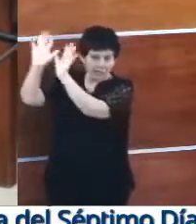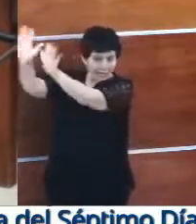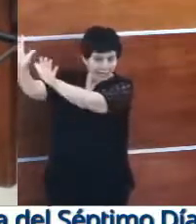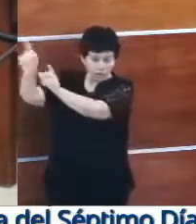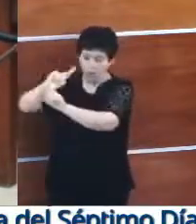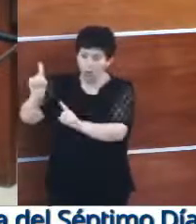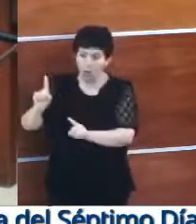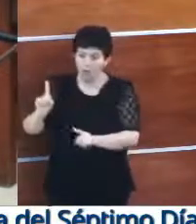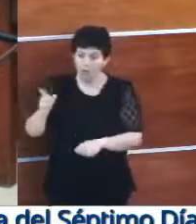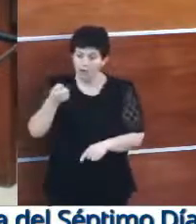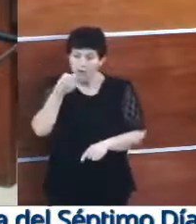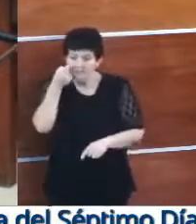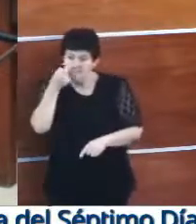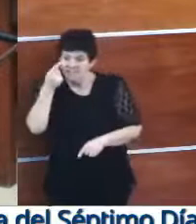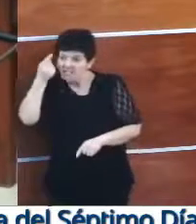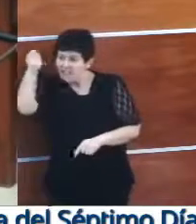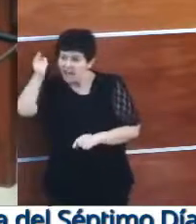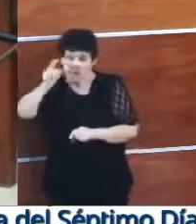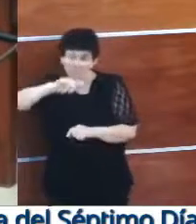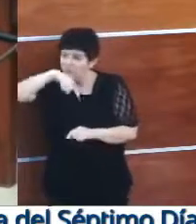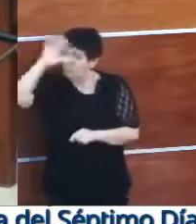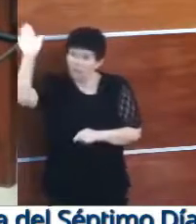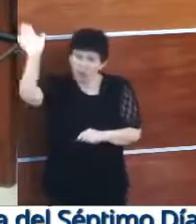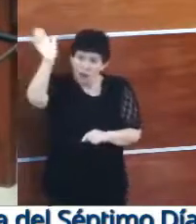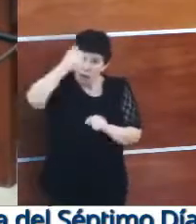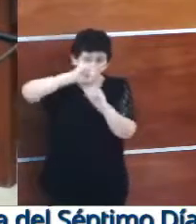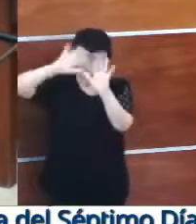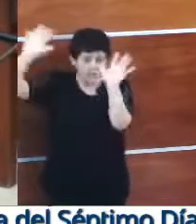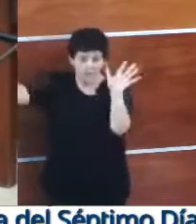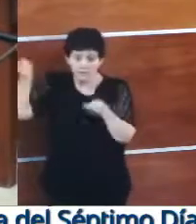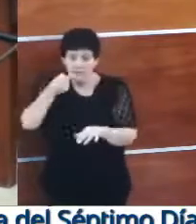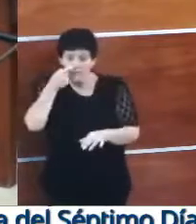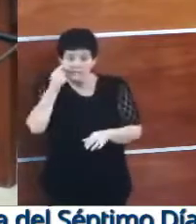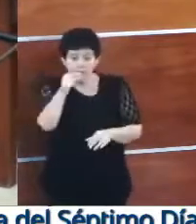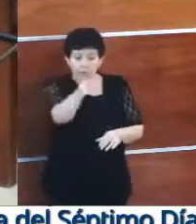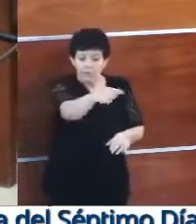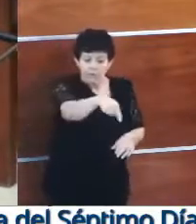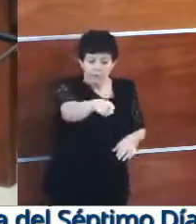vos, que en ese momento de rescate,